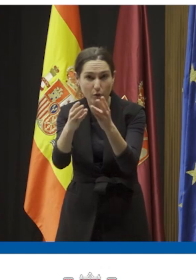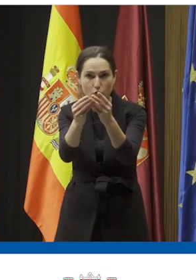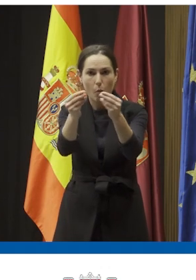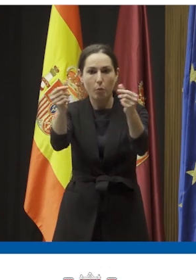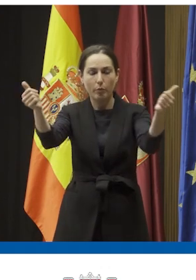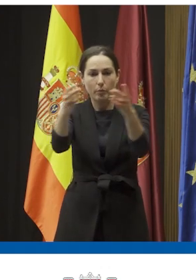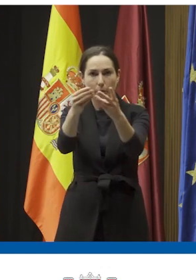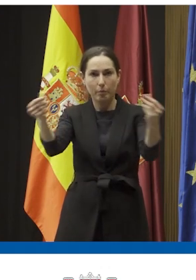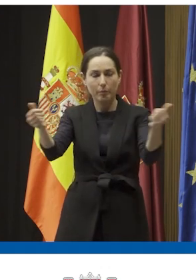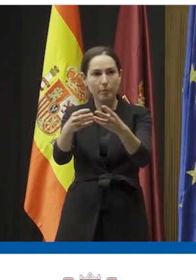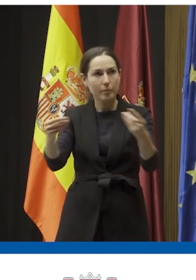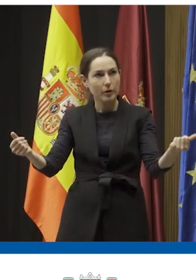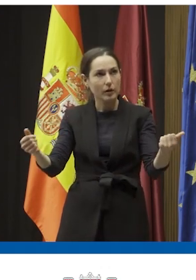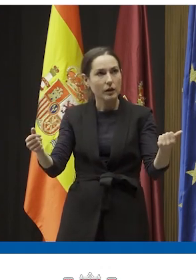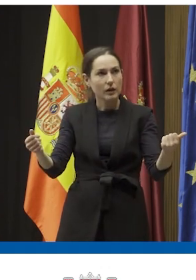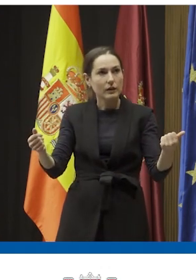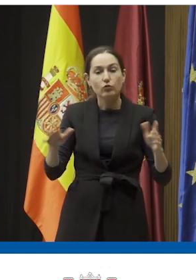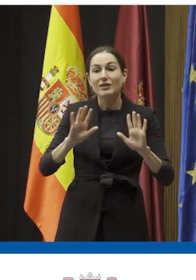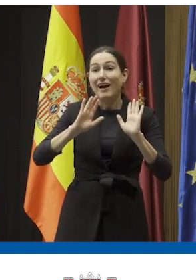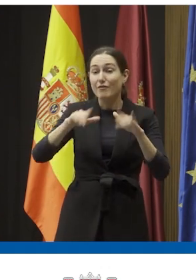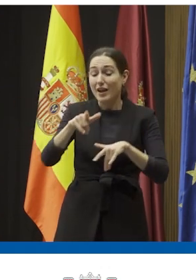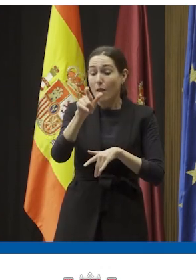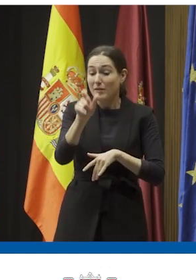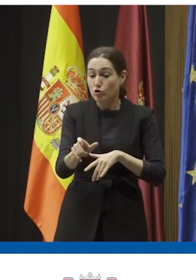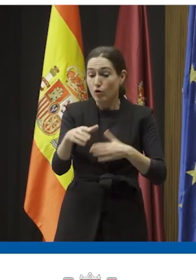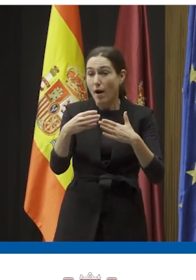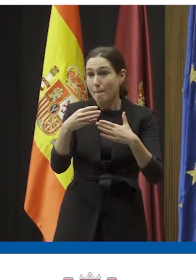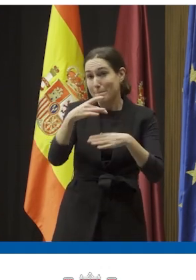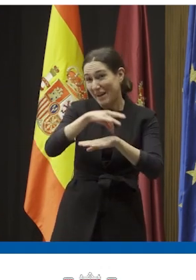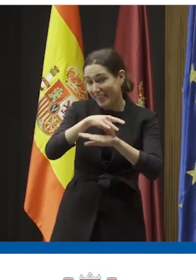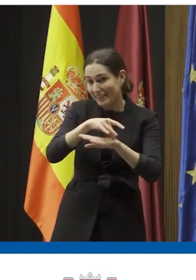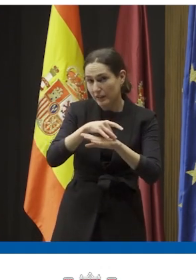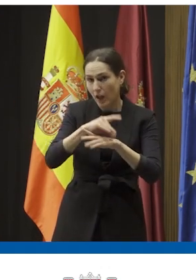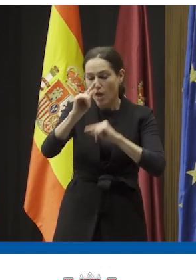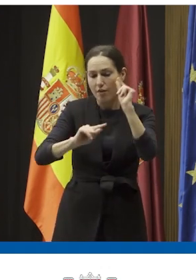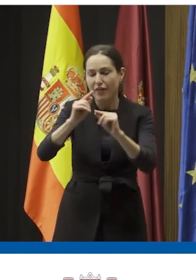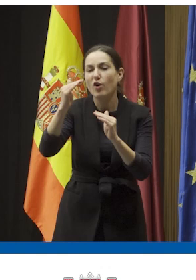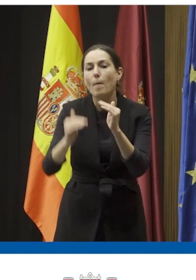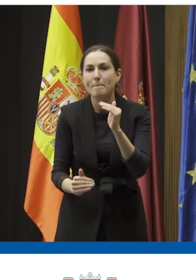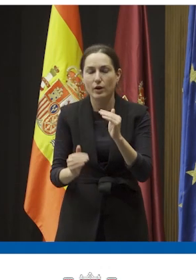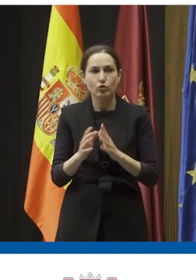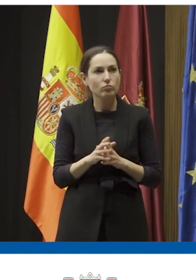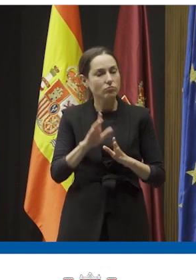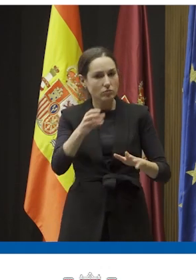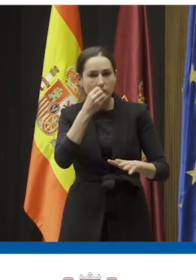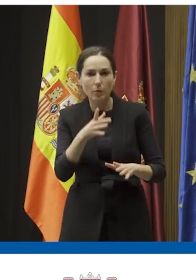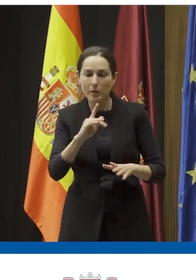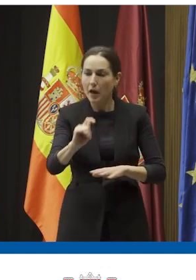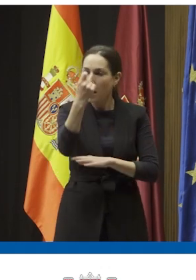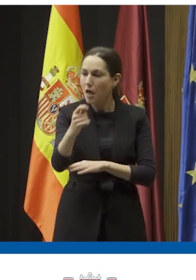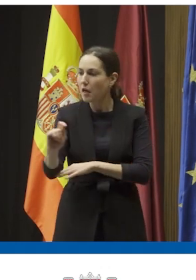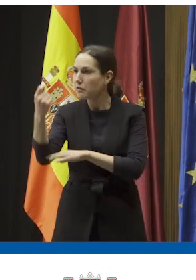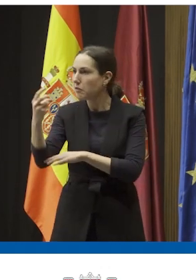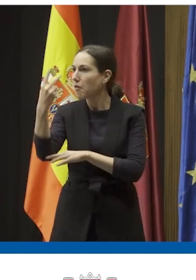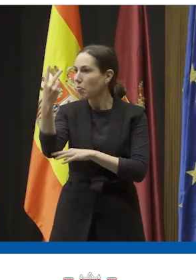ácido fénico el paciente se infectaba con menos frecuencia. Pero bueno, esto es bueno. Ya tenemos dos hitos, dos piedras angulares,